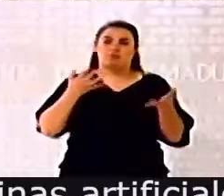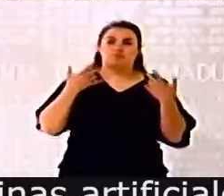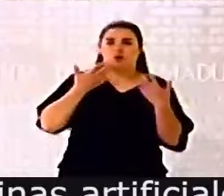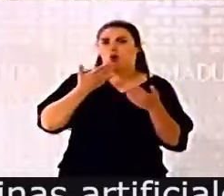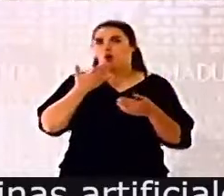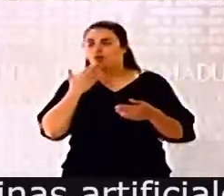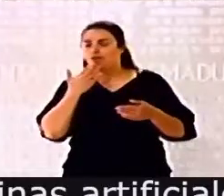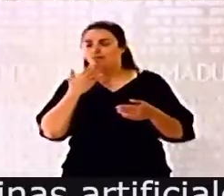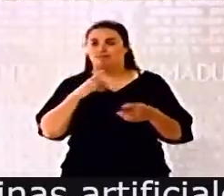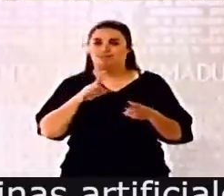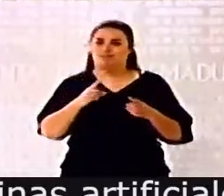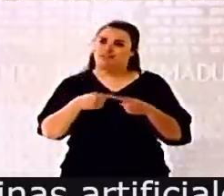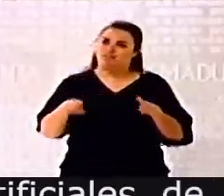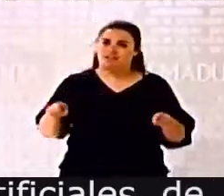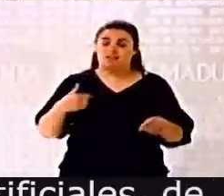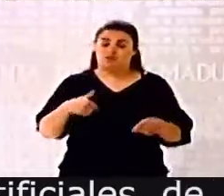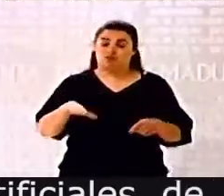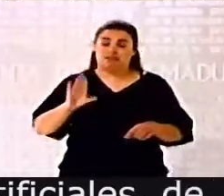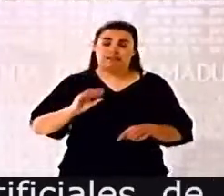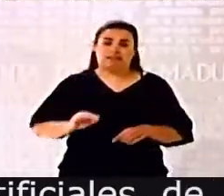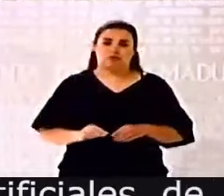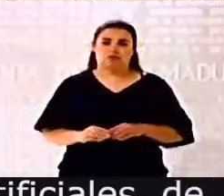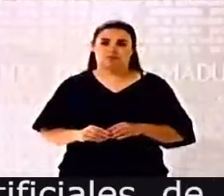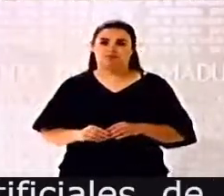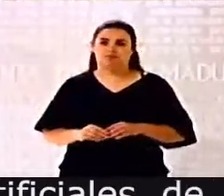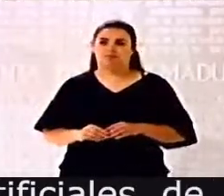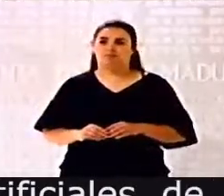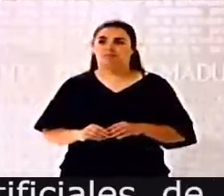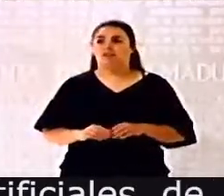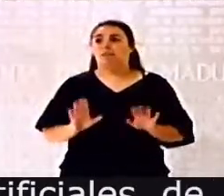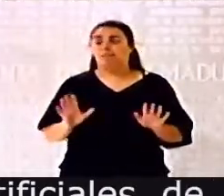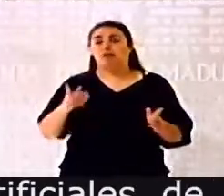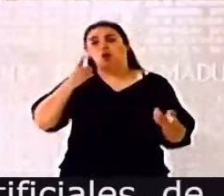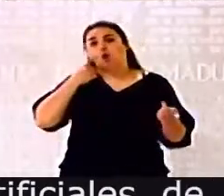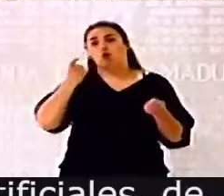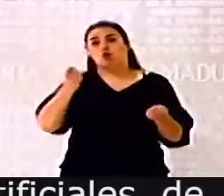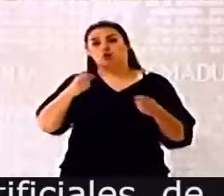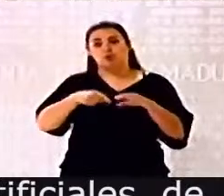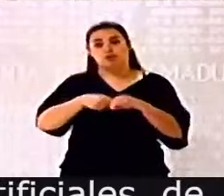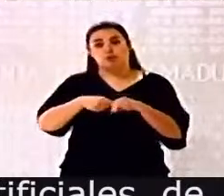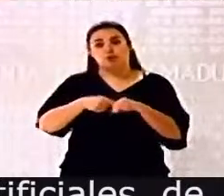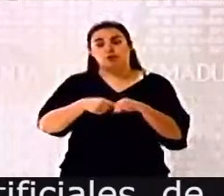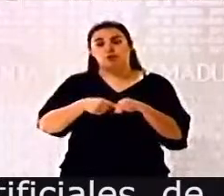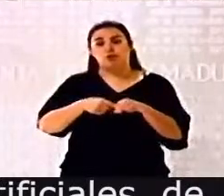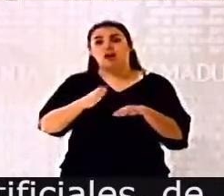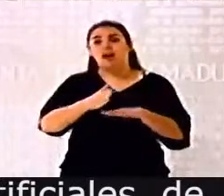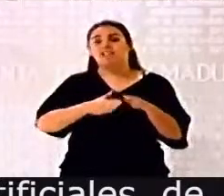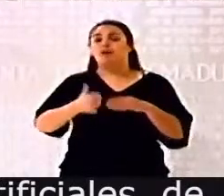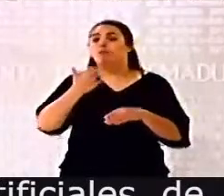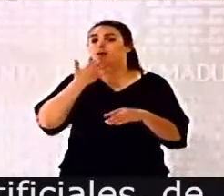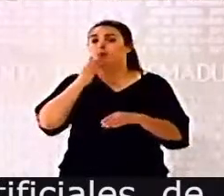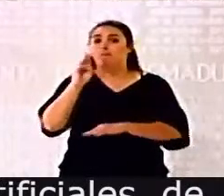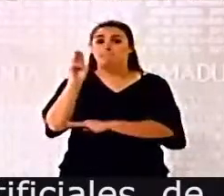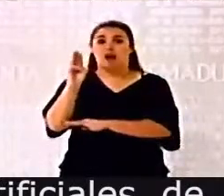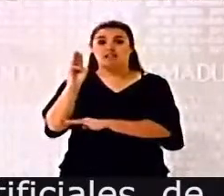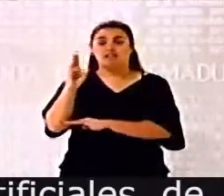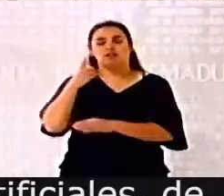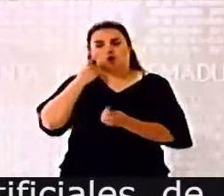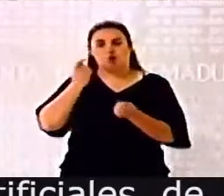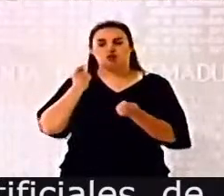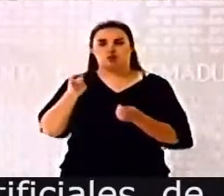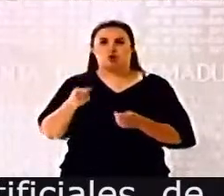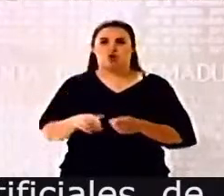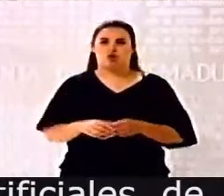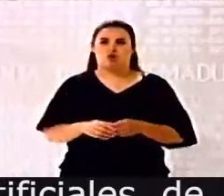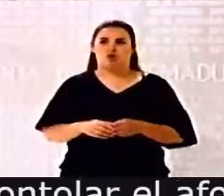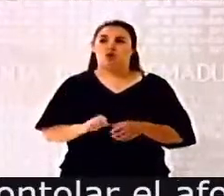ocio. Lo entendemos. Pero sí se puede controlar el aforo a través de la zona de aparcamientos, por ejemplo,